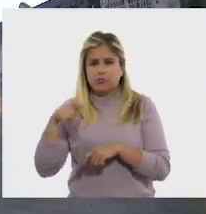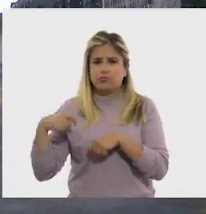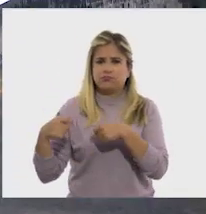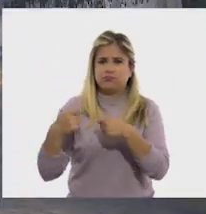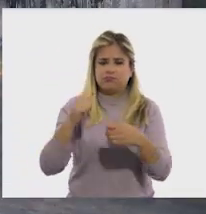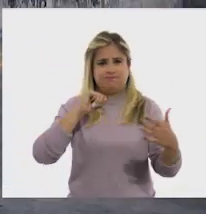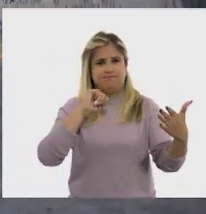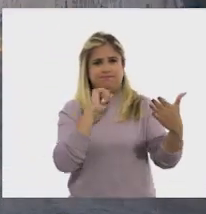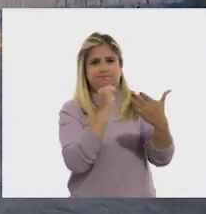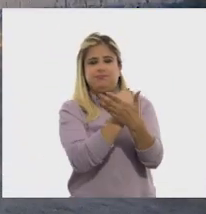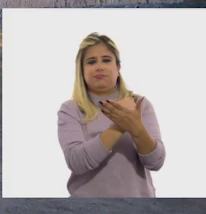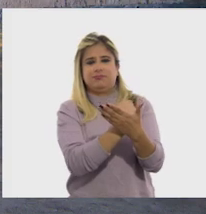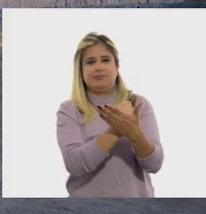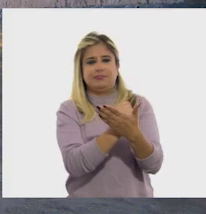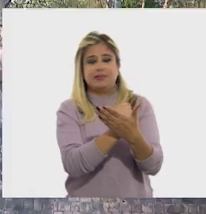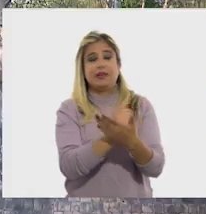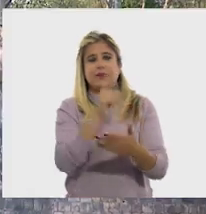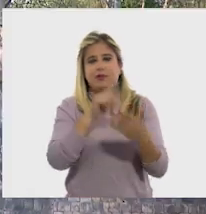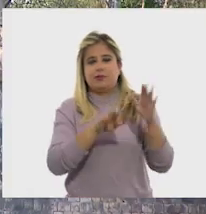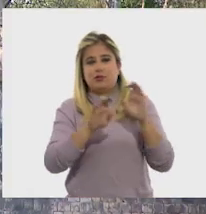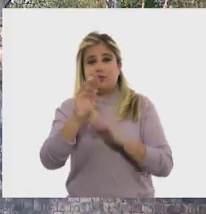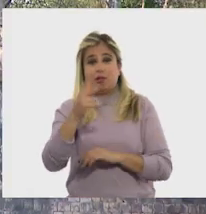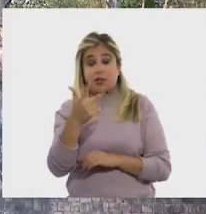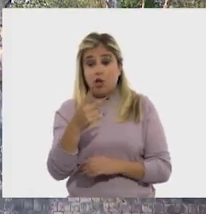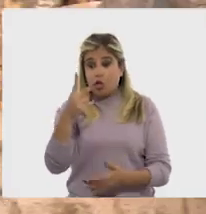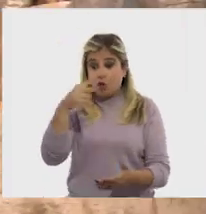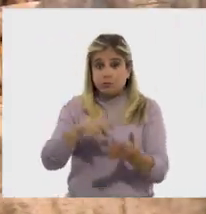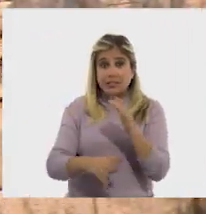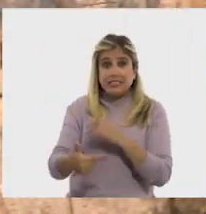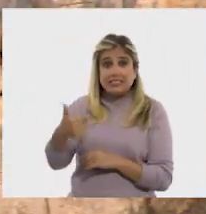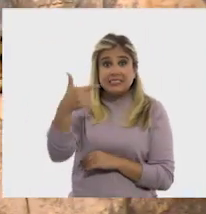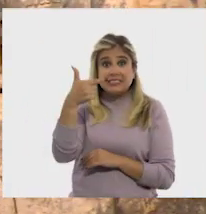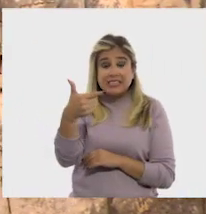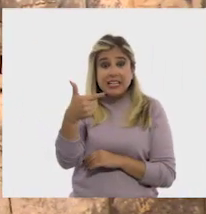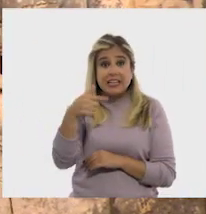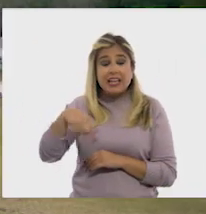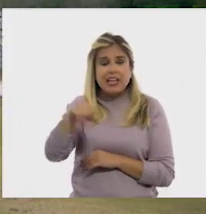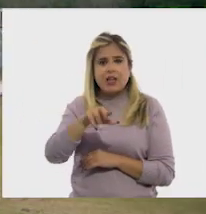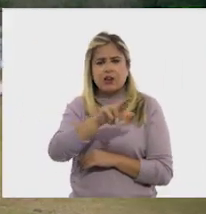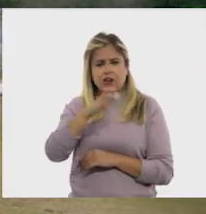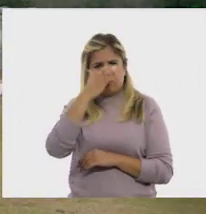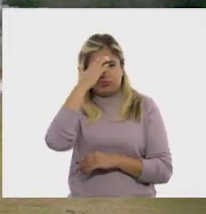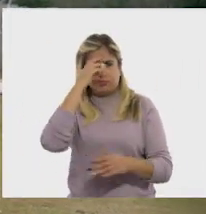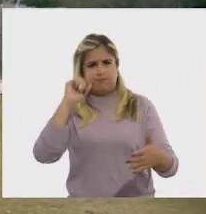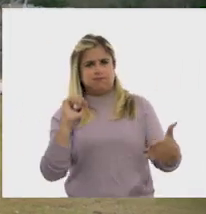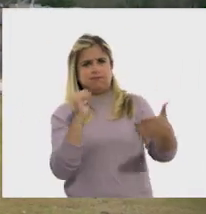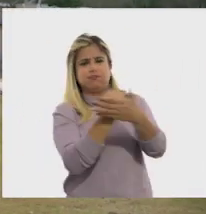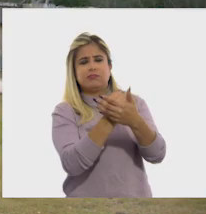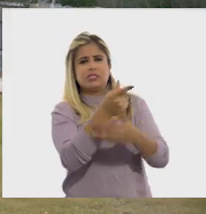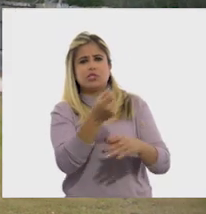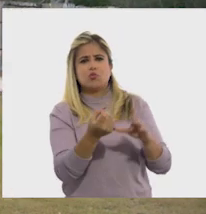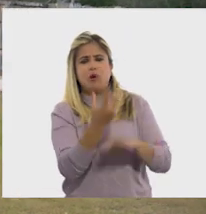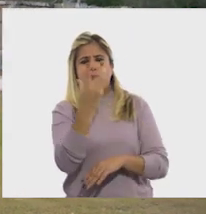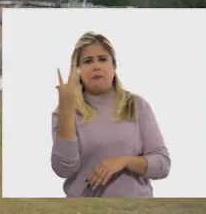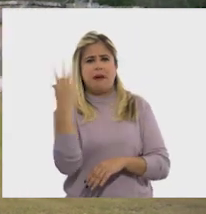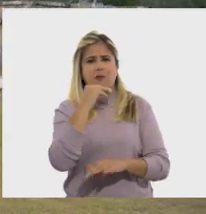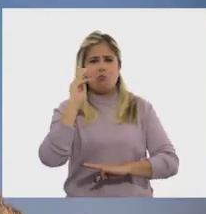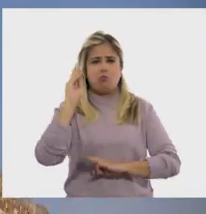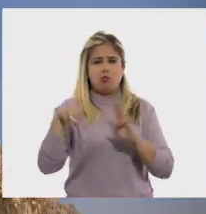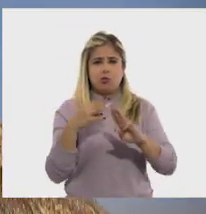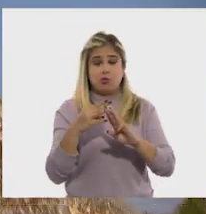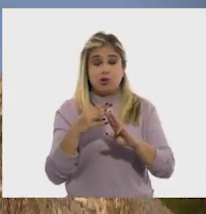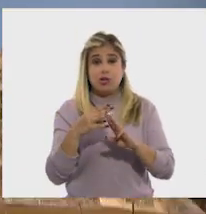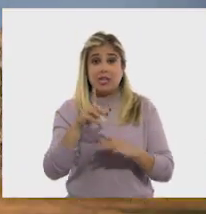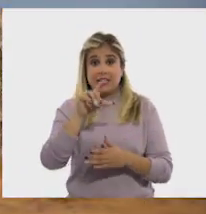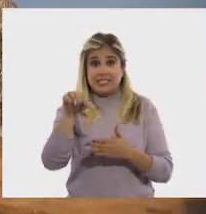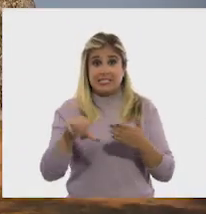en 1988 y en 2007 fue reconocida como una de las nuevas maravillas del mundo. En